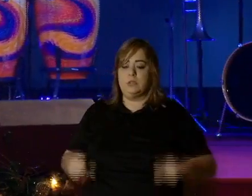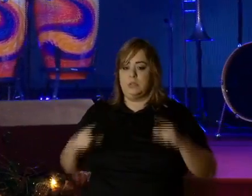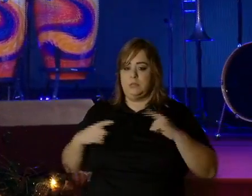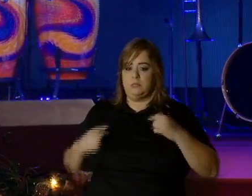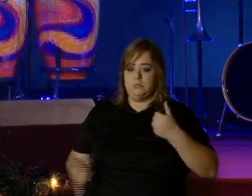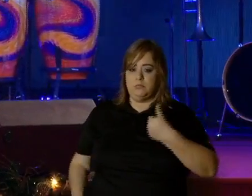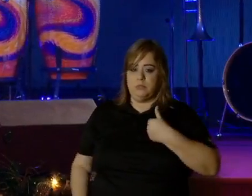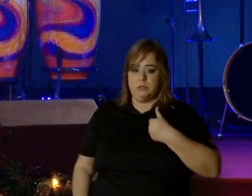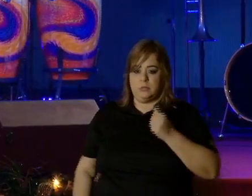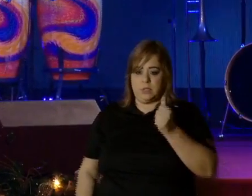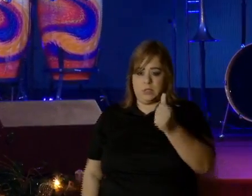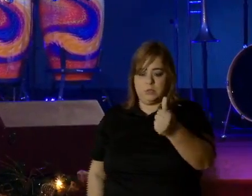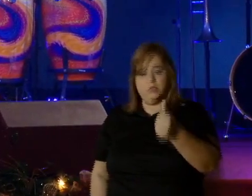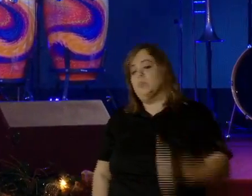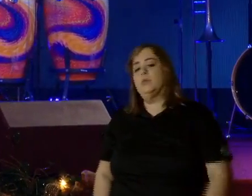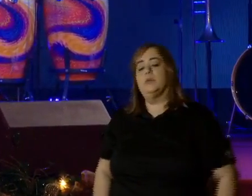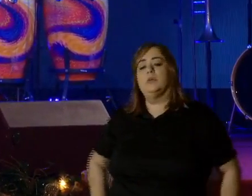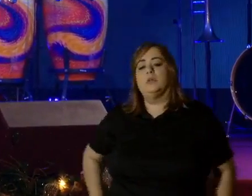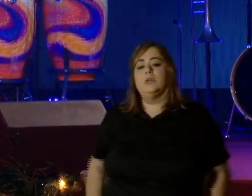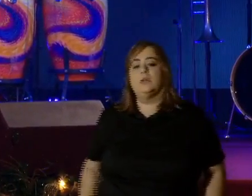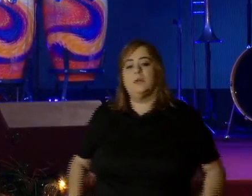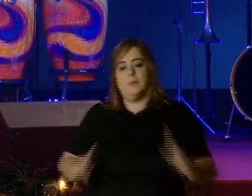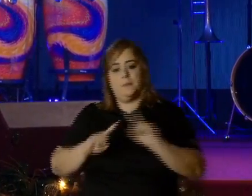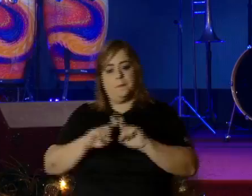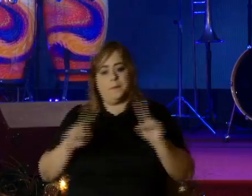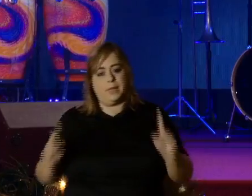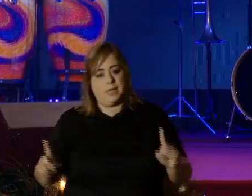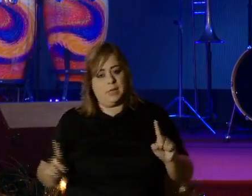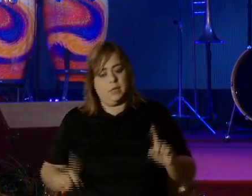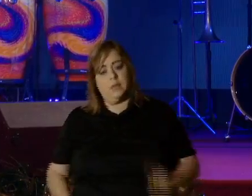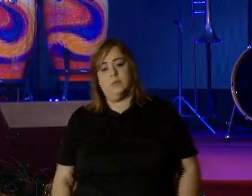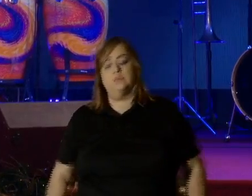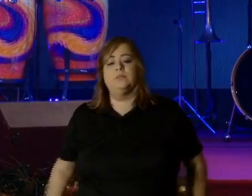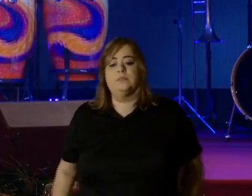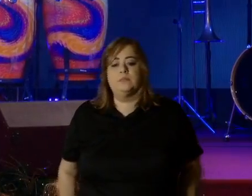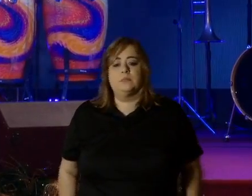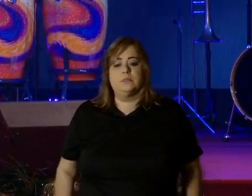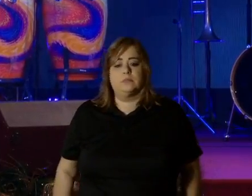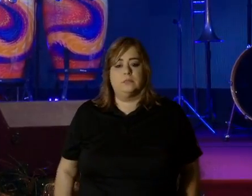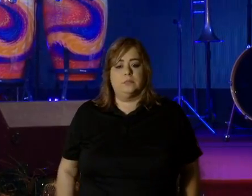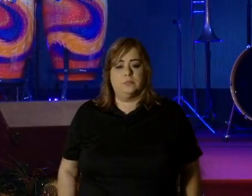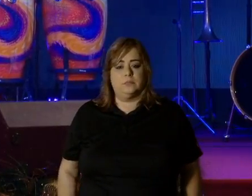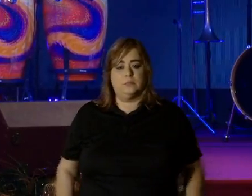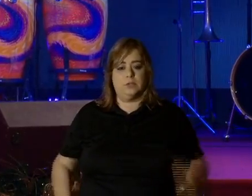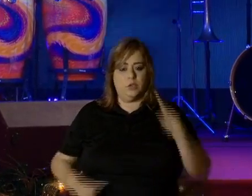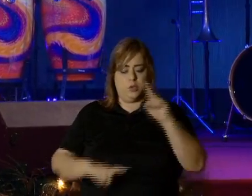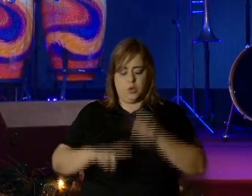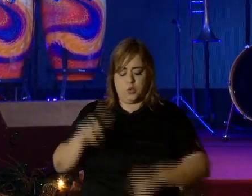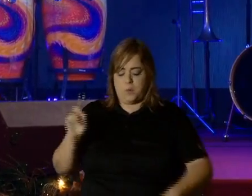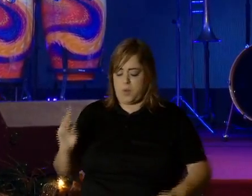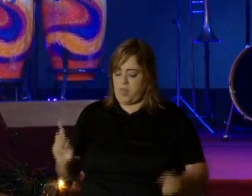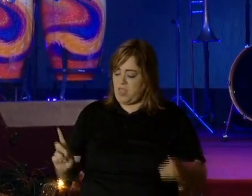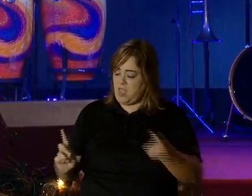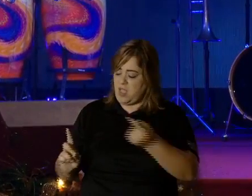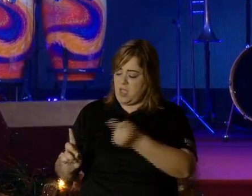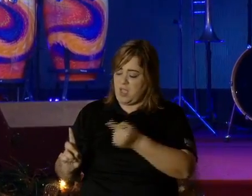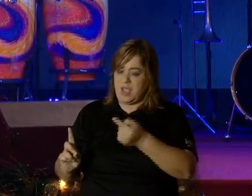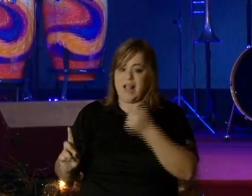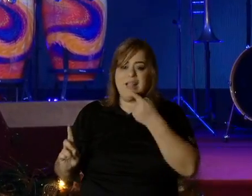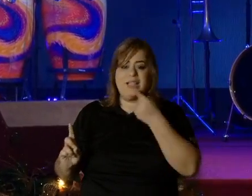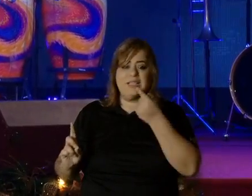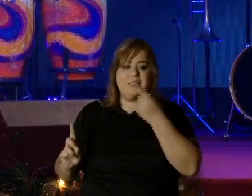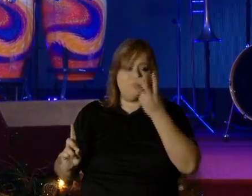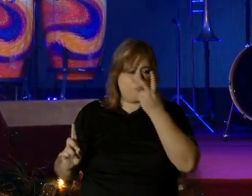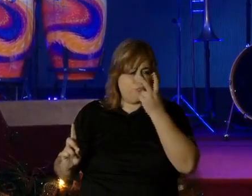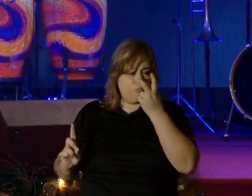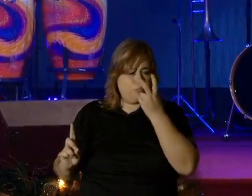Oh, Chiramasaya. Pero mira la duda de la gente. No podía este que abrió los ojos a los ciegos haber